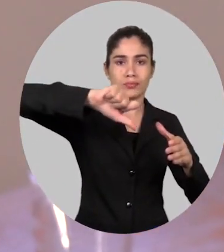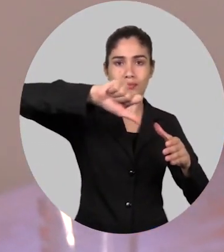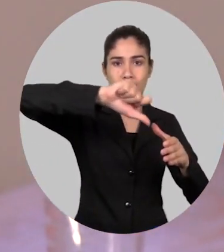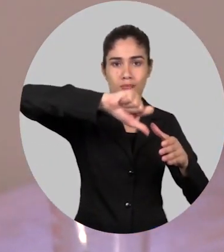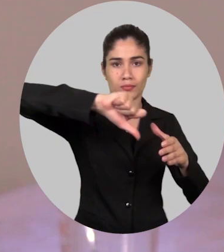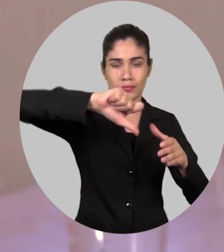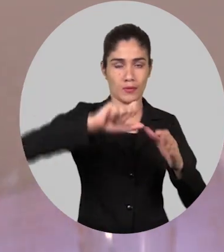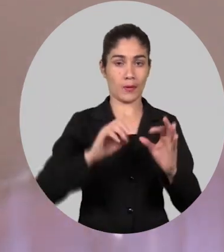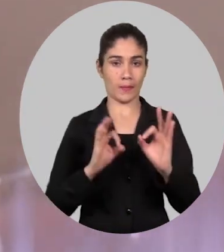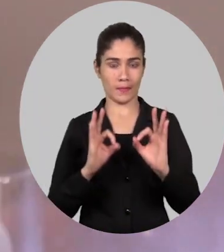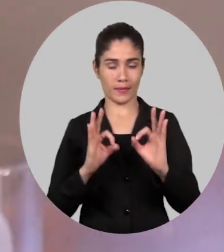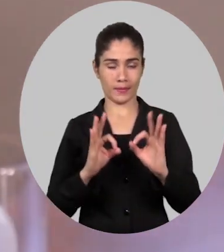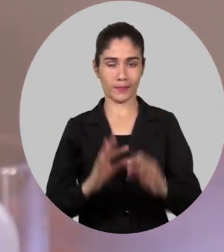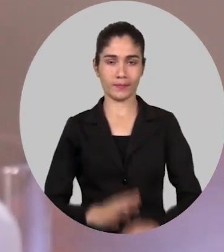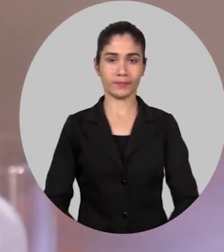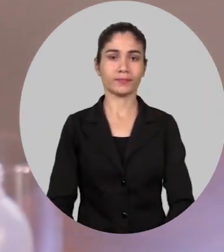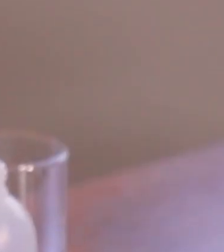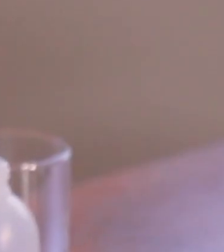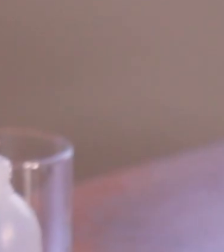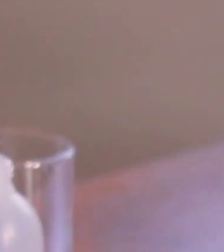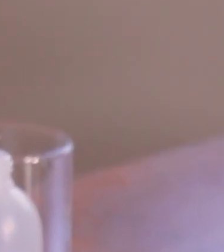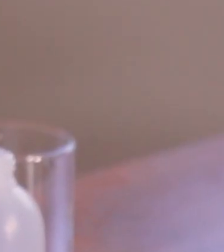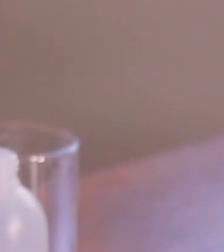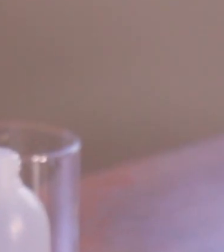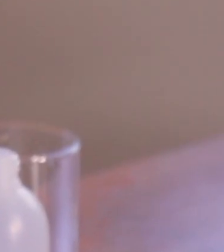mezcla bien y agregamos a nuestro producto.